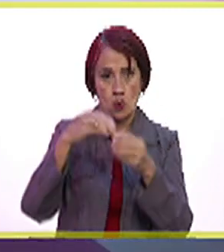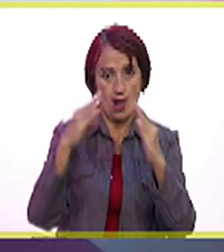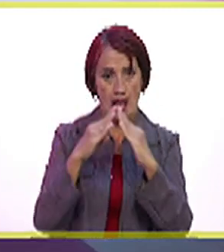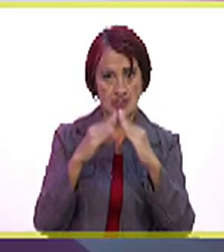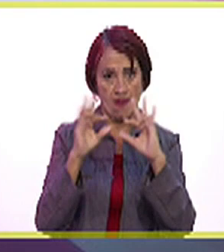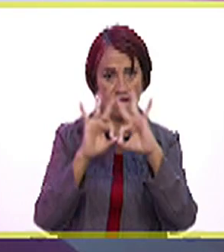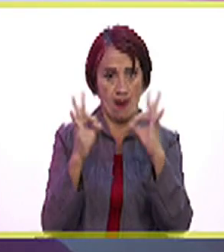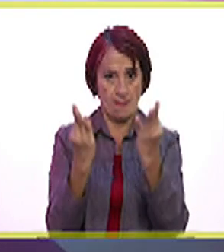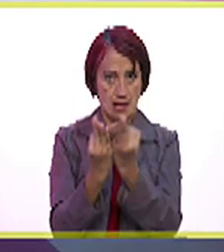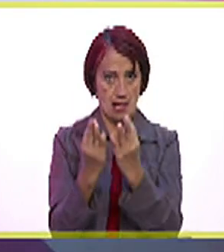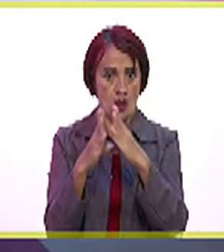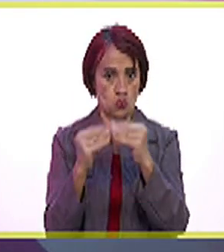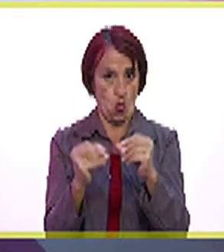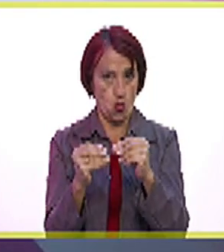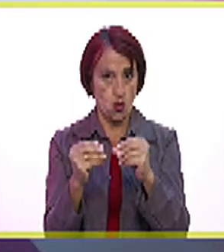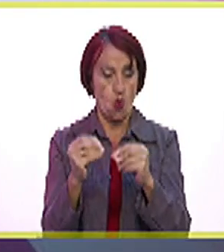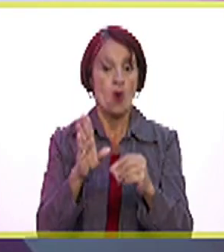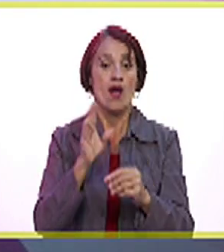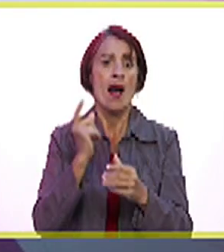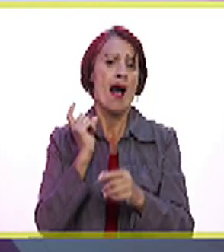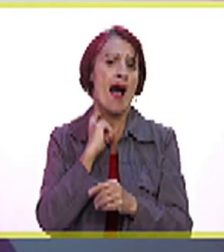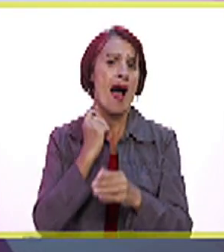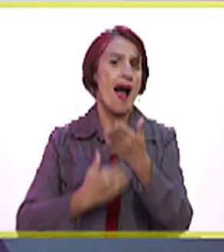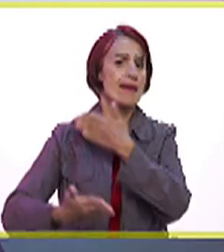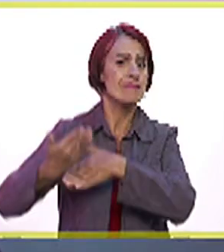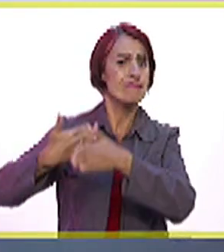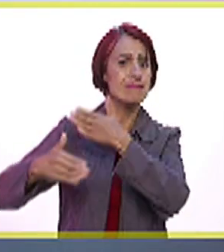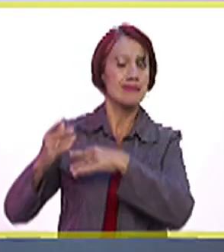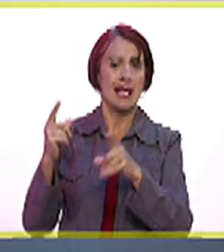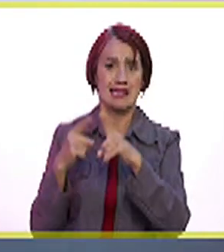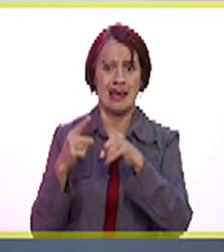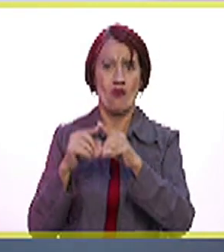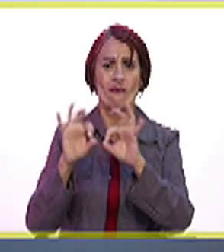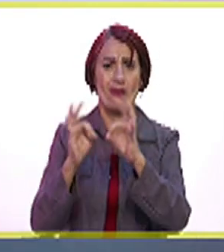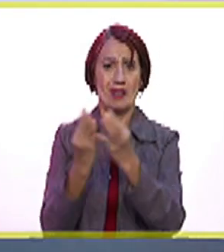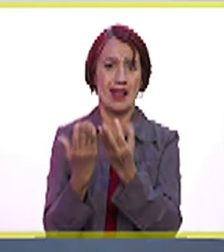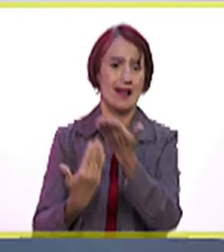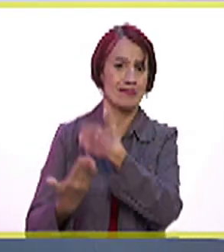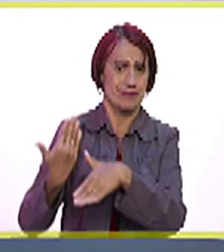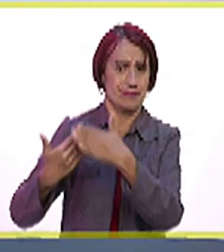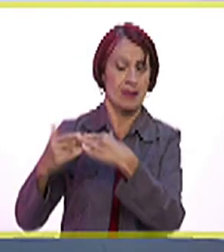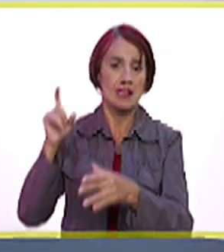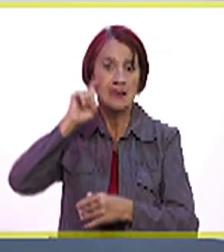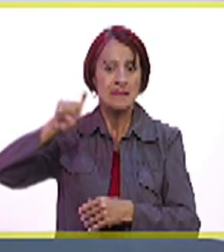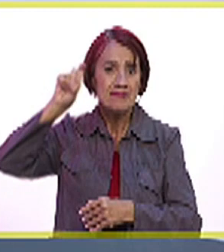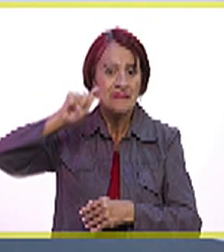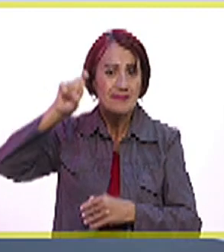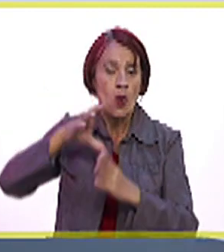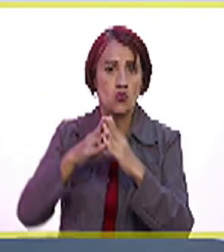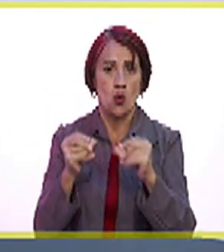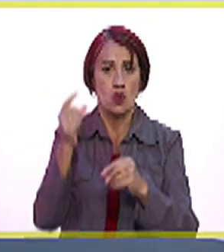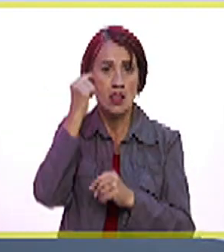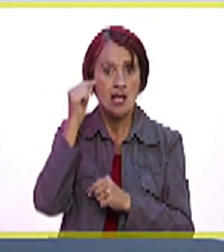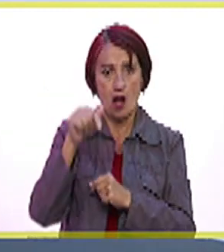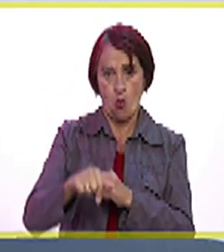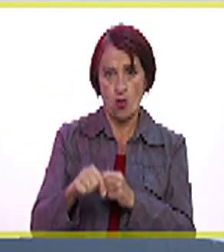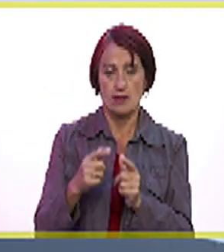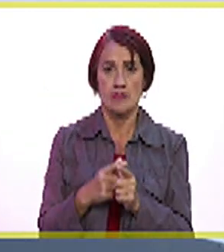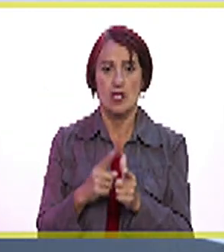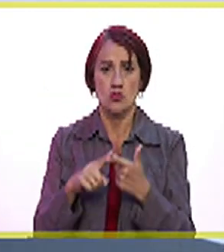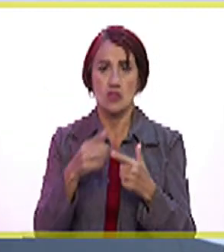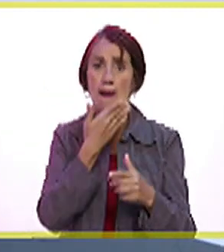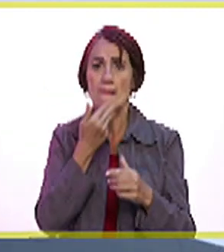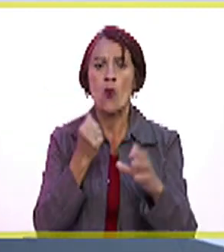familia, mayormente de nuestros ancestros nos enseñan diferentes expresiones o palabras que podemos utilizar el día a día para tener una